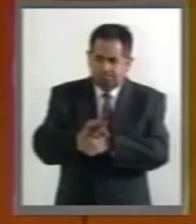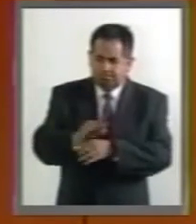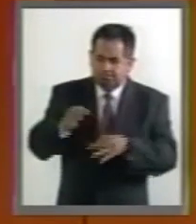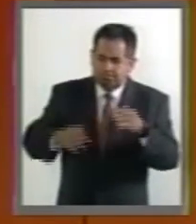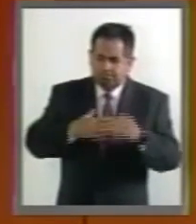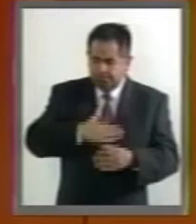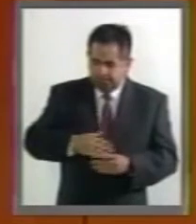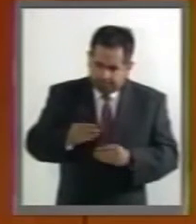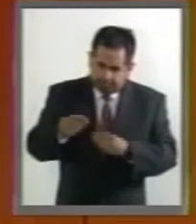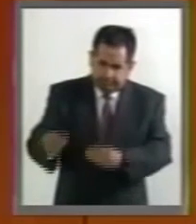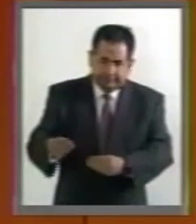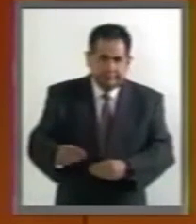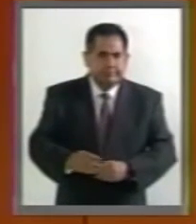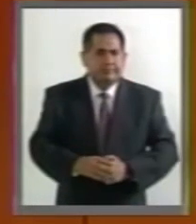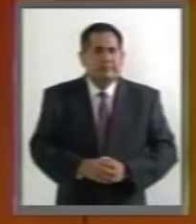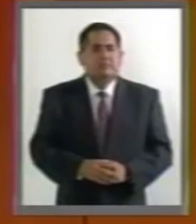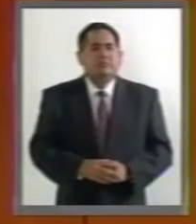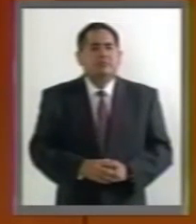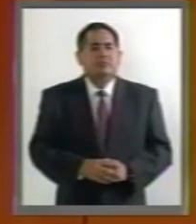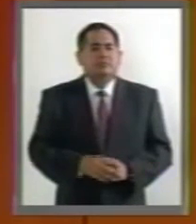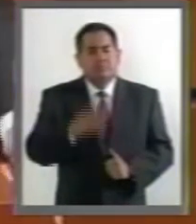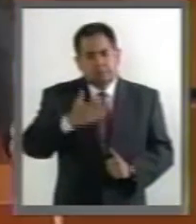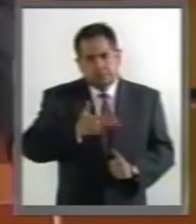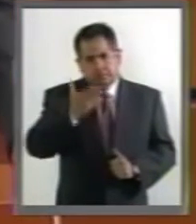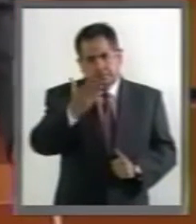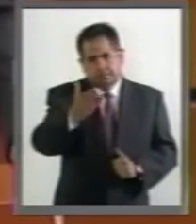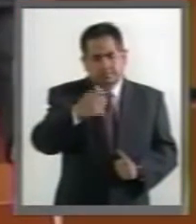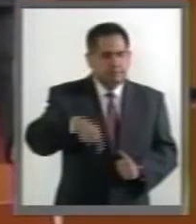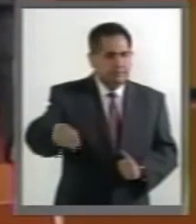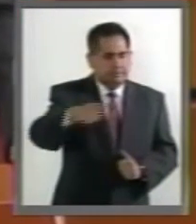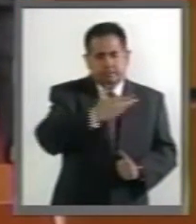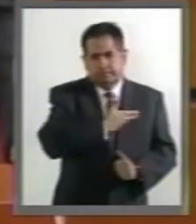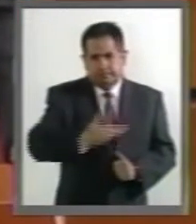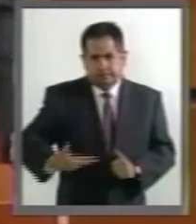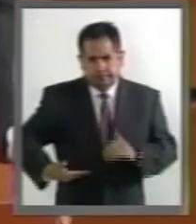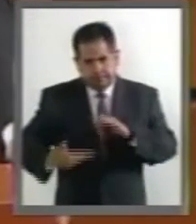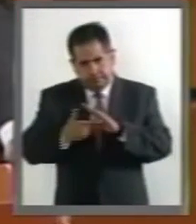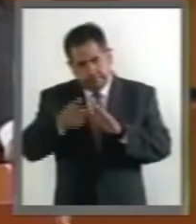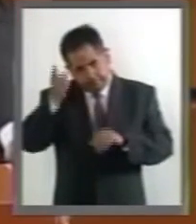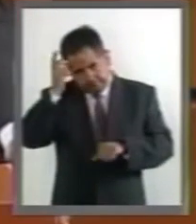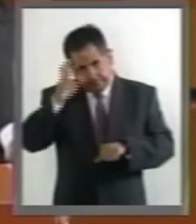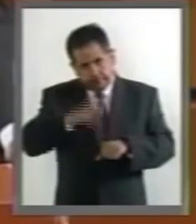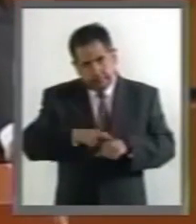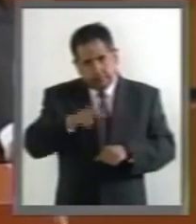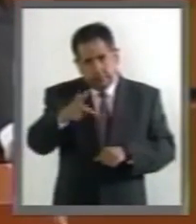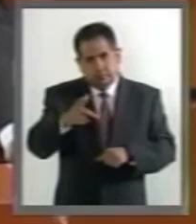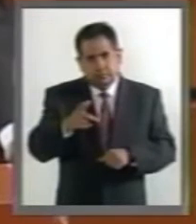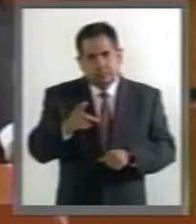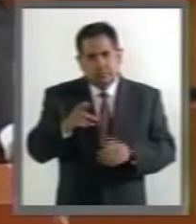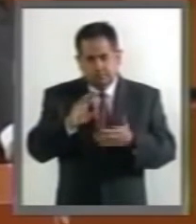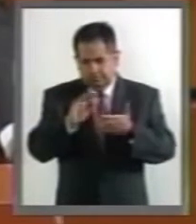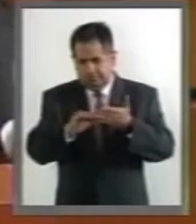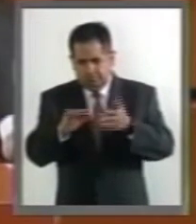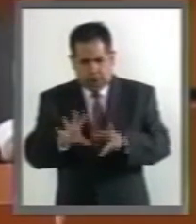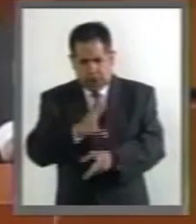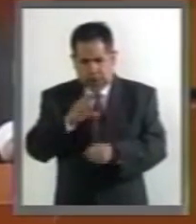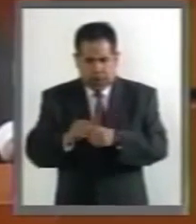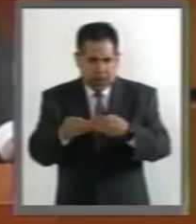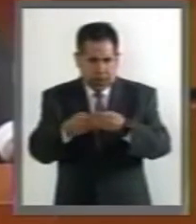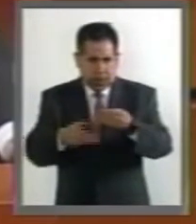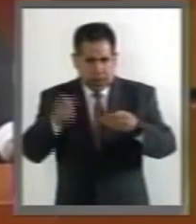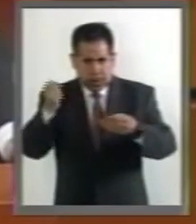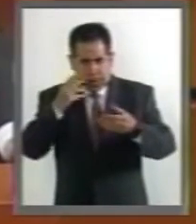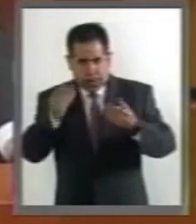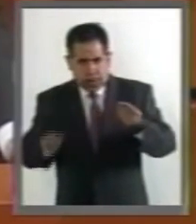justicia. Yo les pido a la presidencia de la mesa directiva, sin serte la versión íntegra de